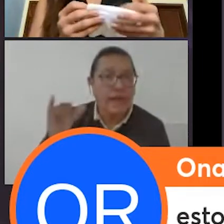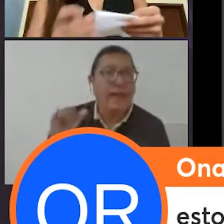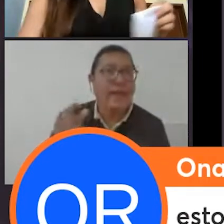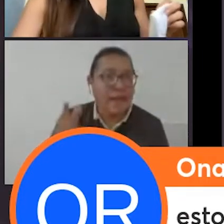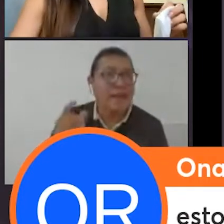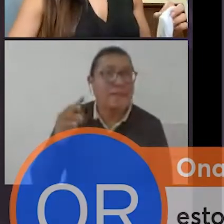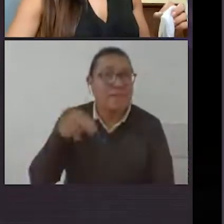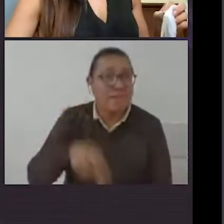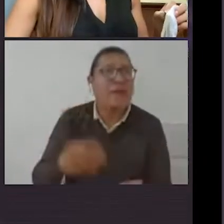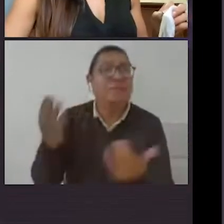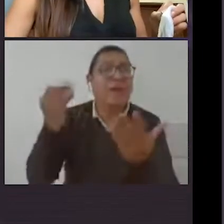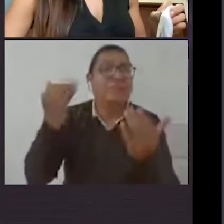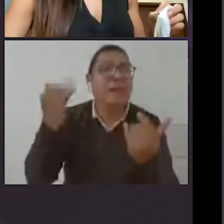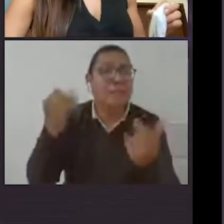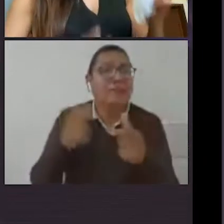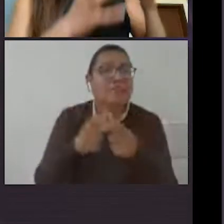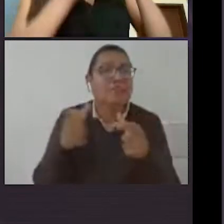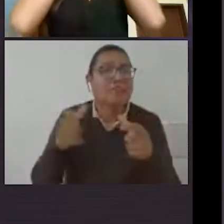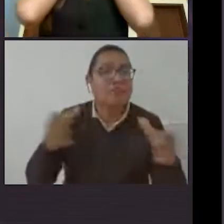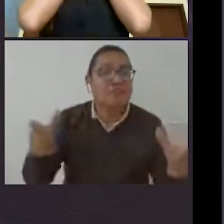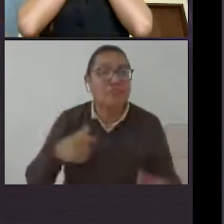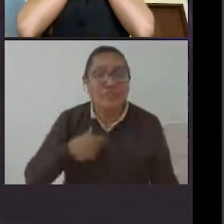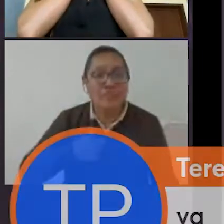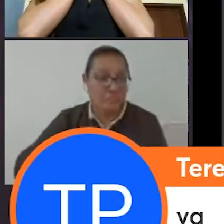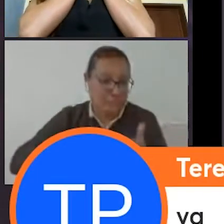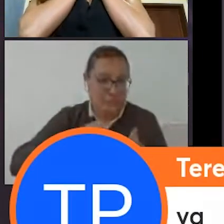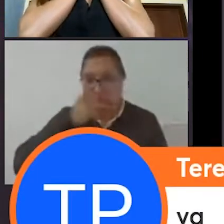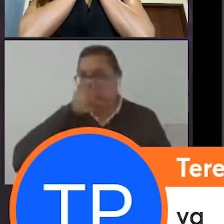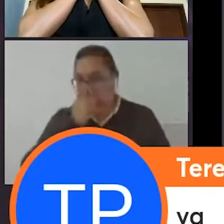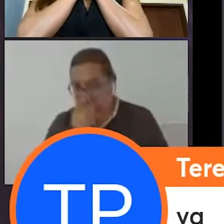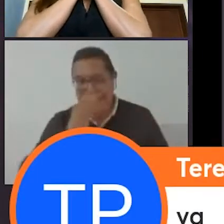¿Quién más? Mientras me voy a sonar.